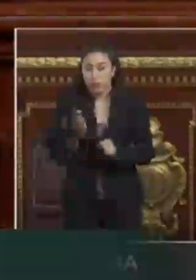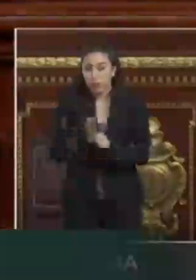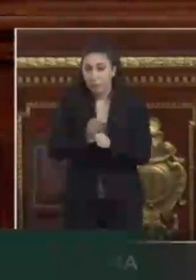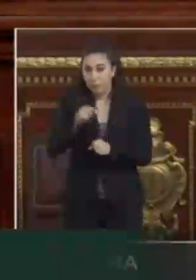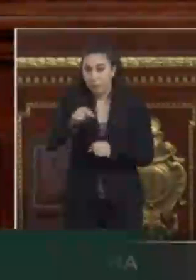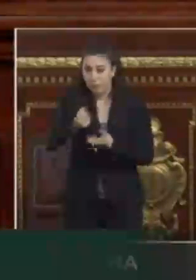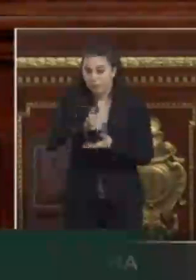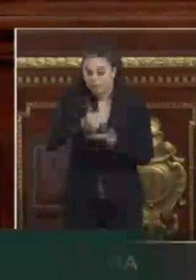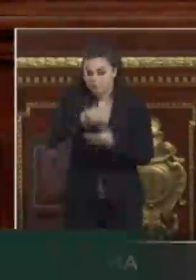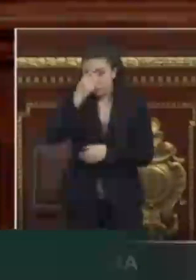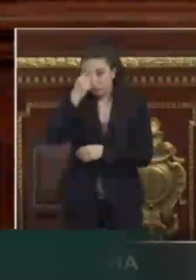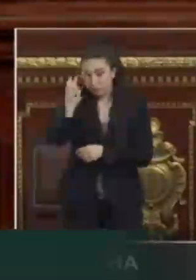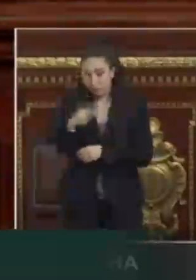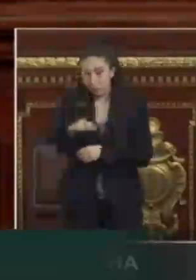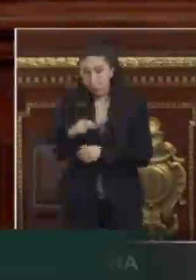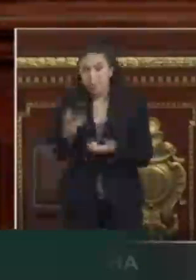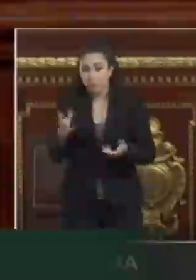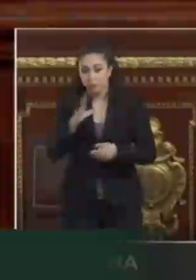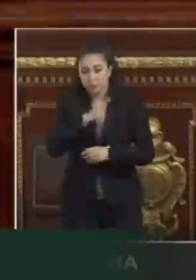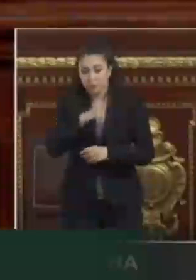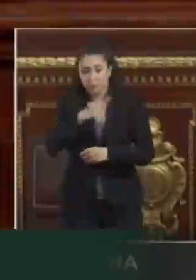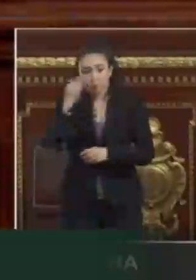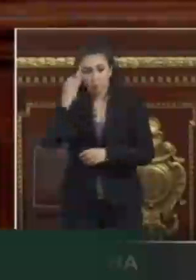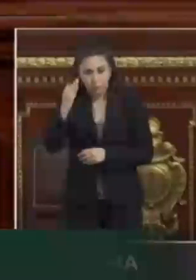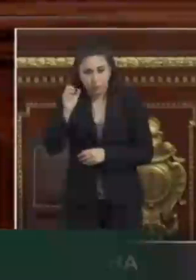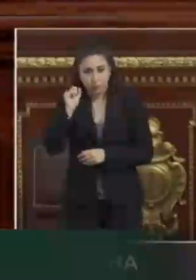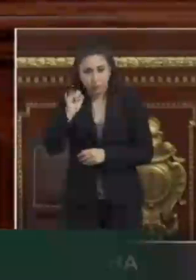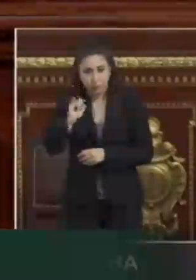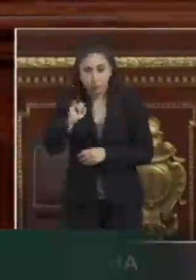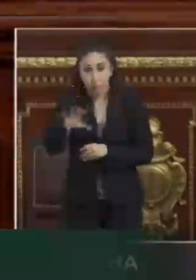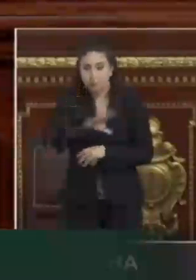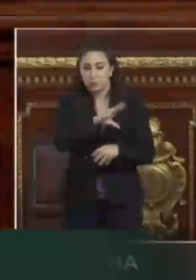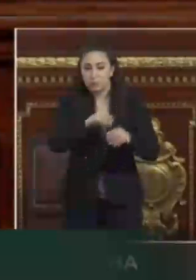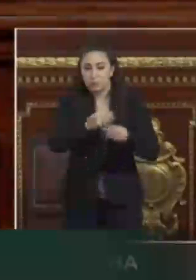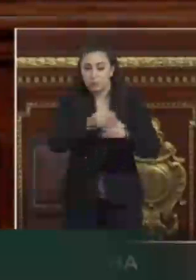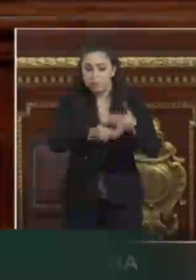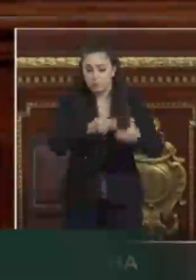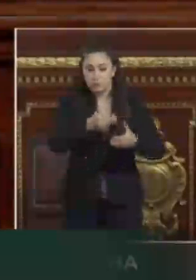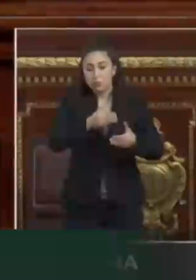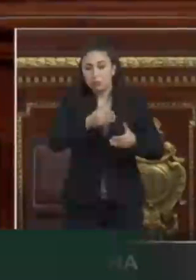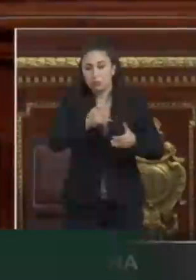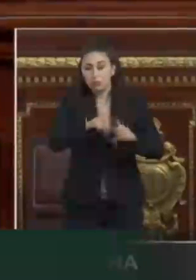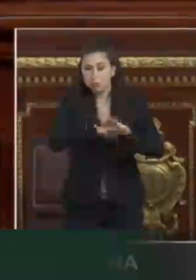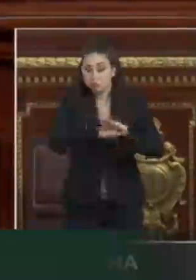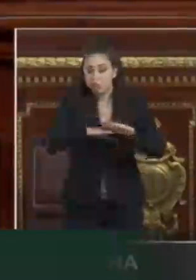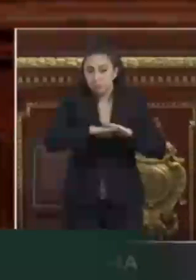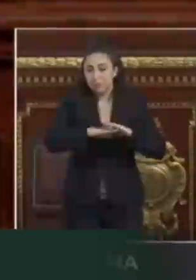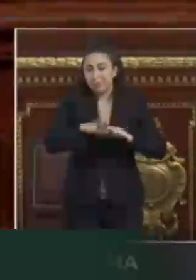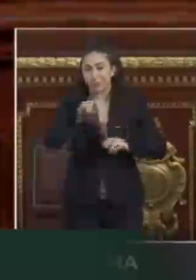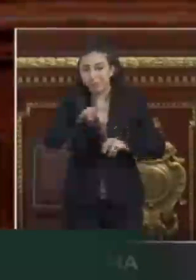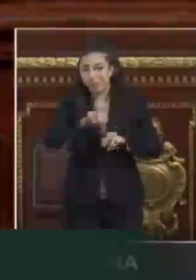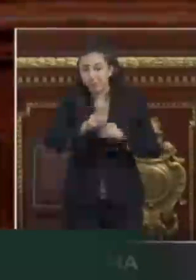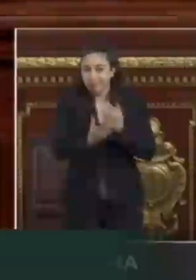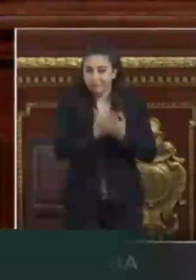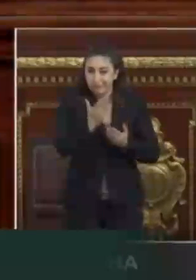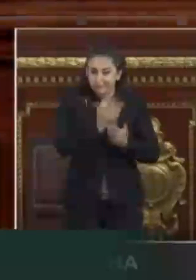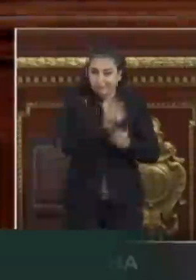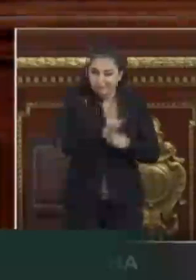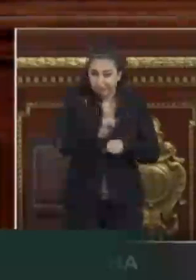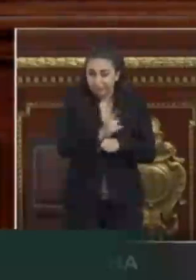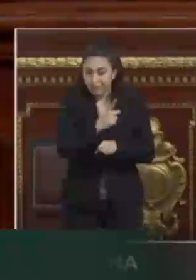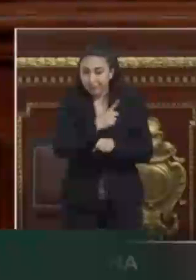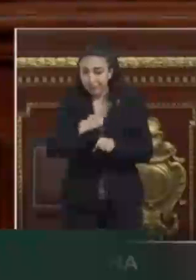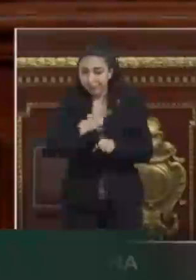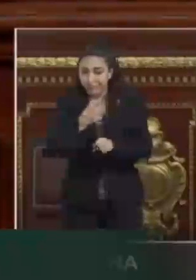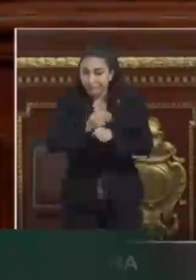en las que se propone su división territorial, así como establecer un mayor equilibrio poblacional, en donde el acceso a los servicios esté mejor garantizado por